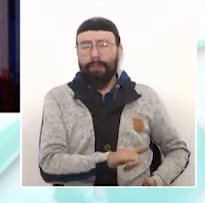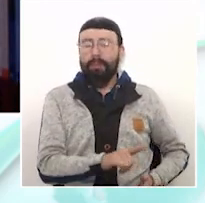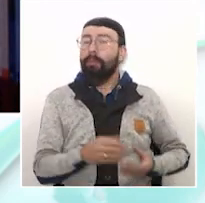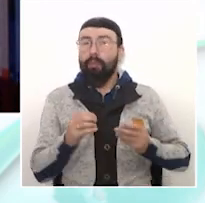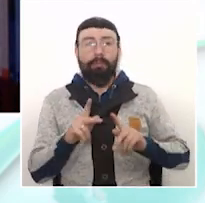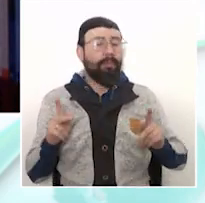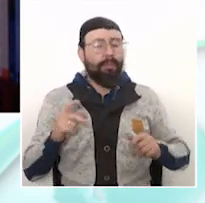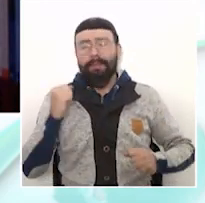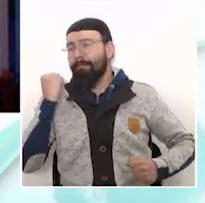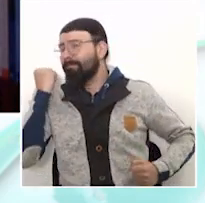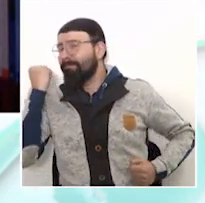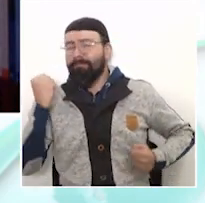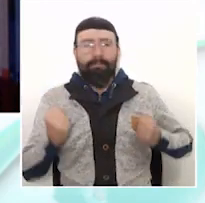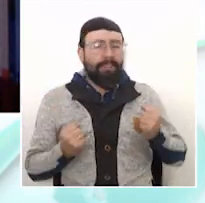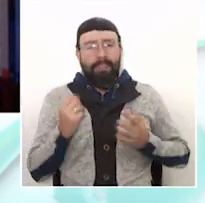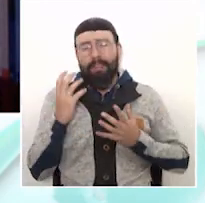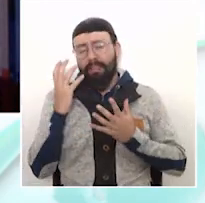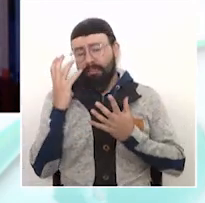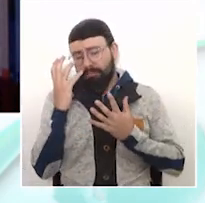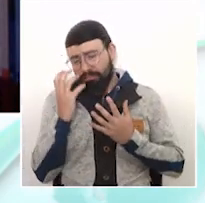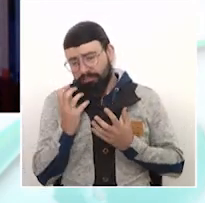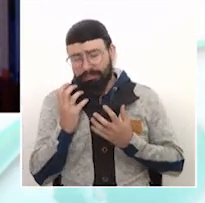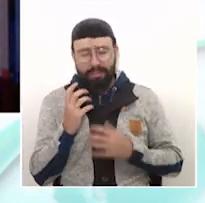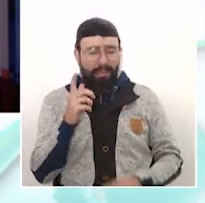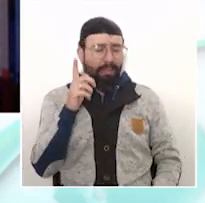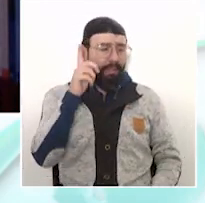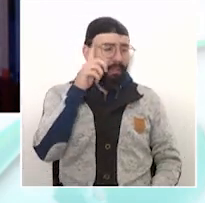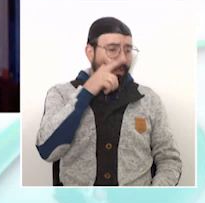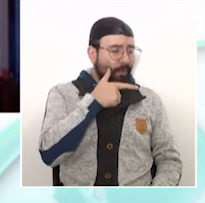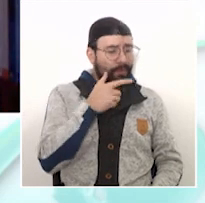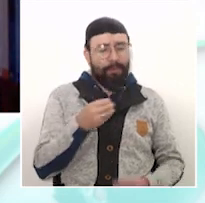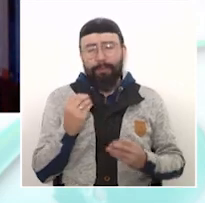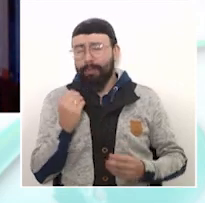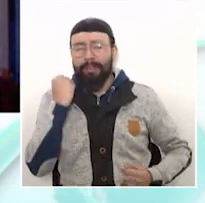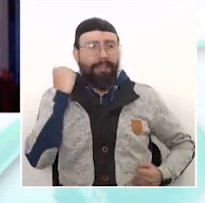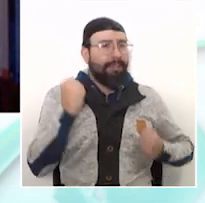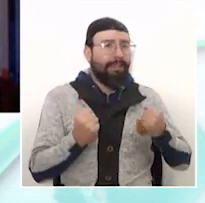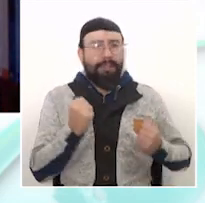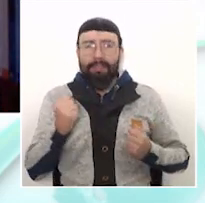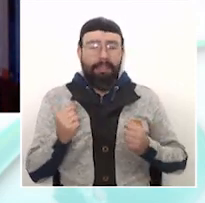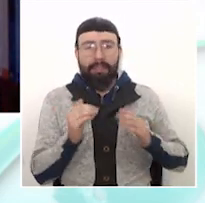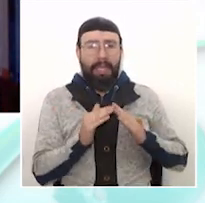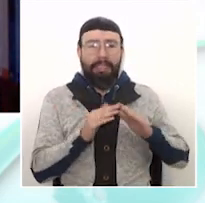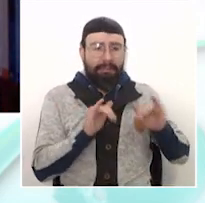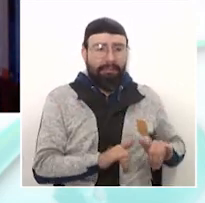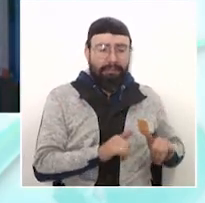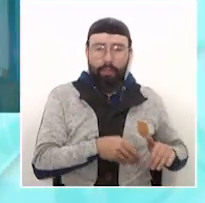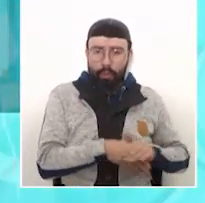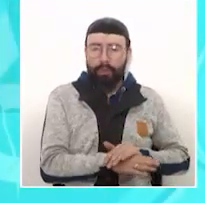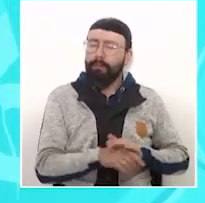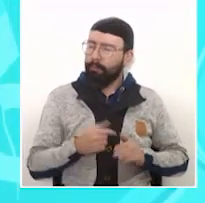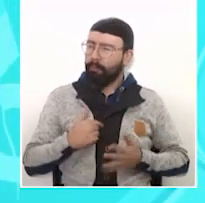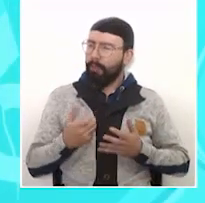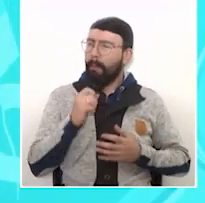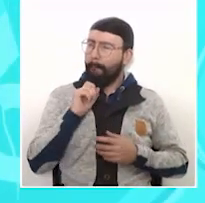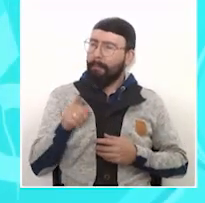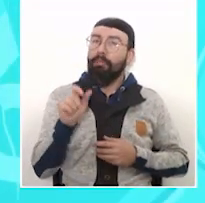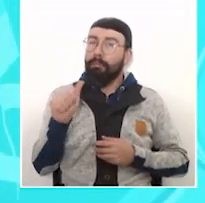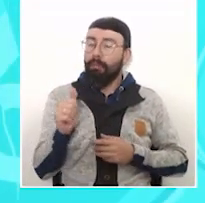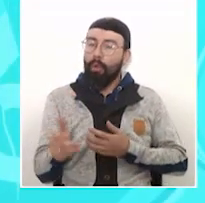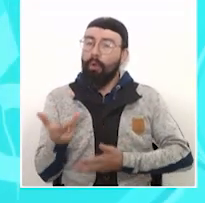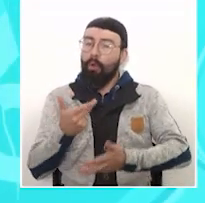han entrado en estados de tristeza y de ansiedad. Y quiero mostrar esta pregunta para compartirla